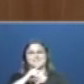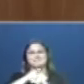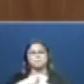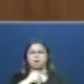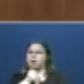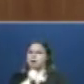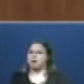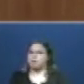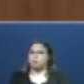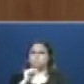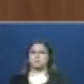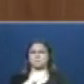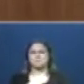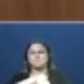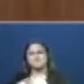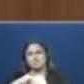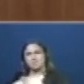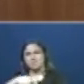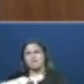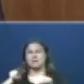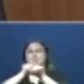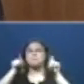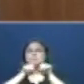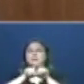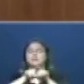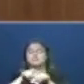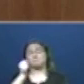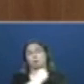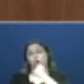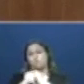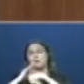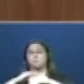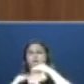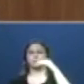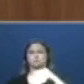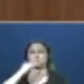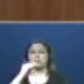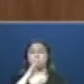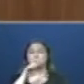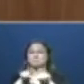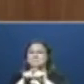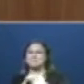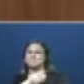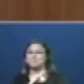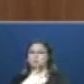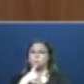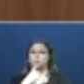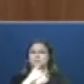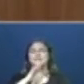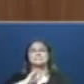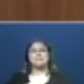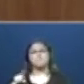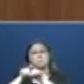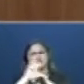retos y estrangulamientos de la economía española Cara a la superación de la crisis y una de las demandas más justificadas de